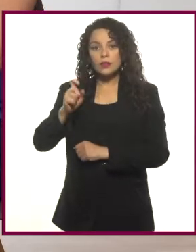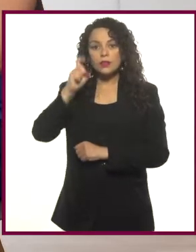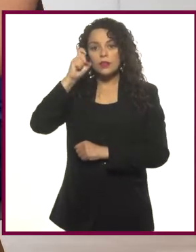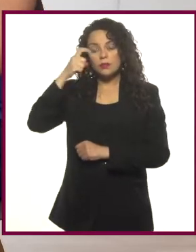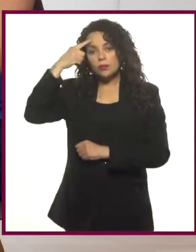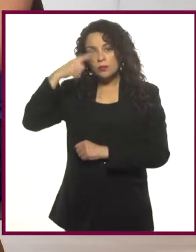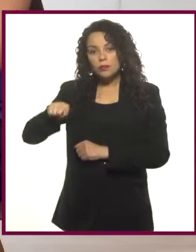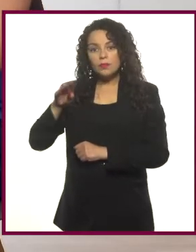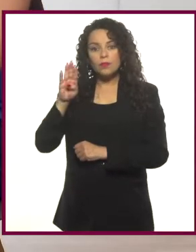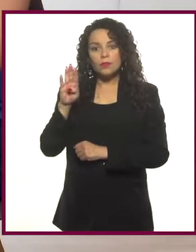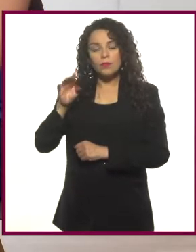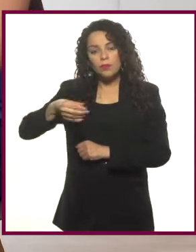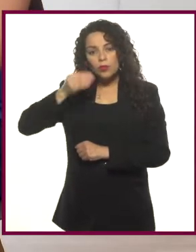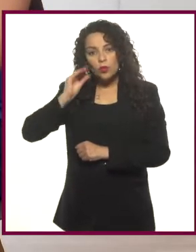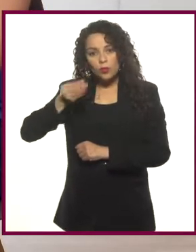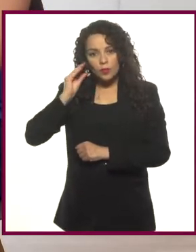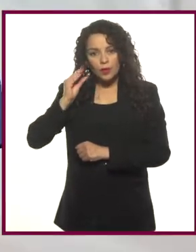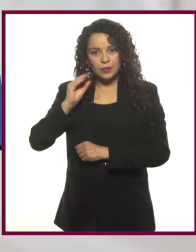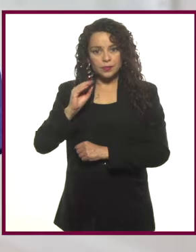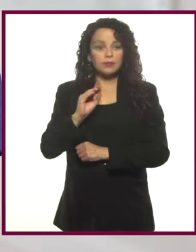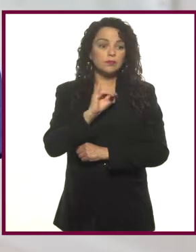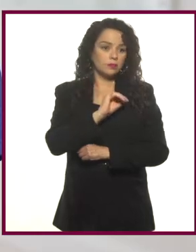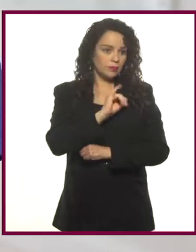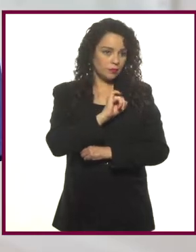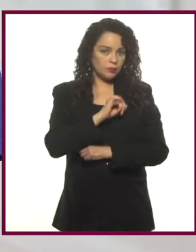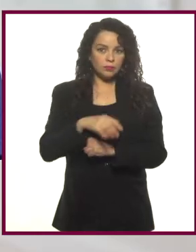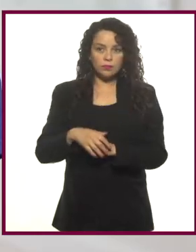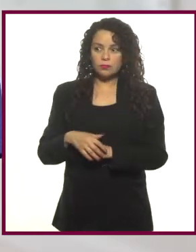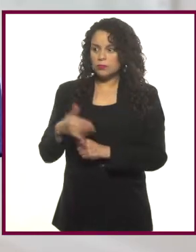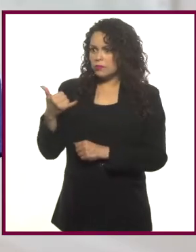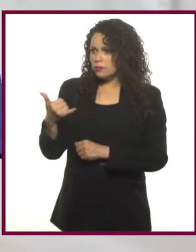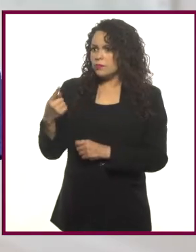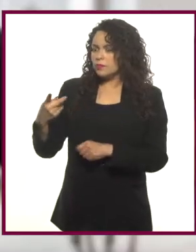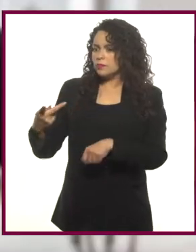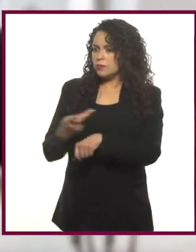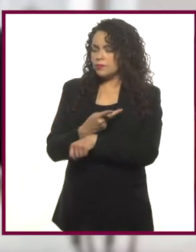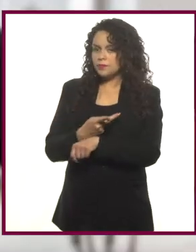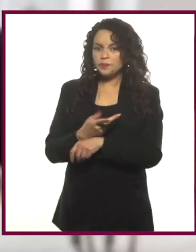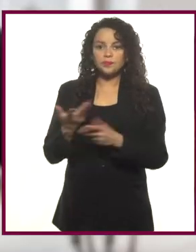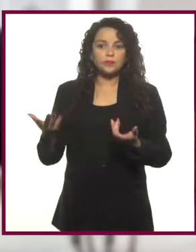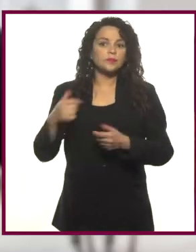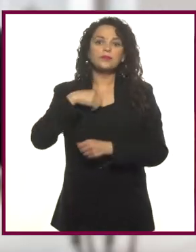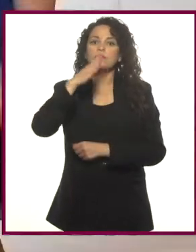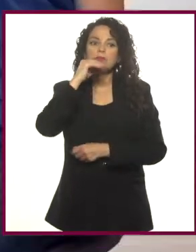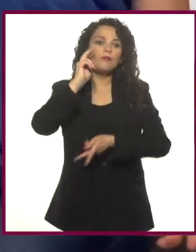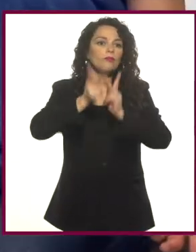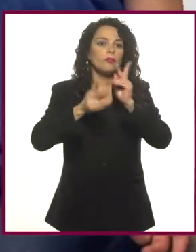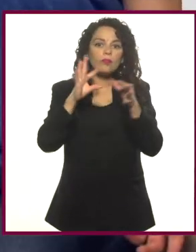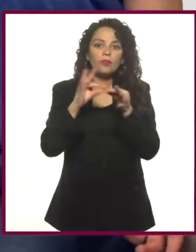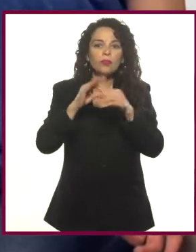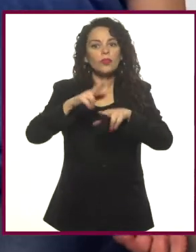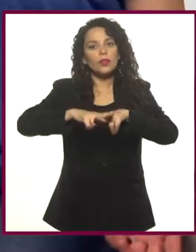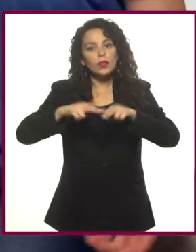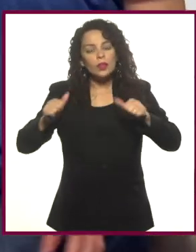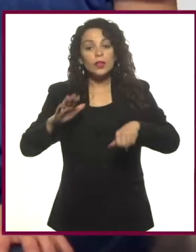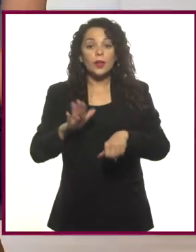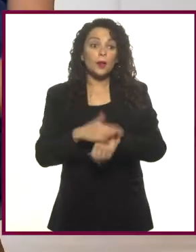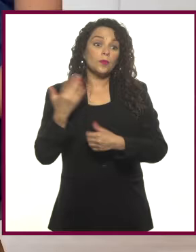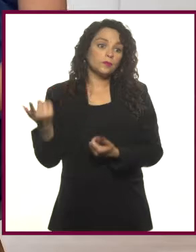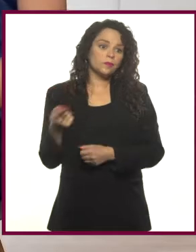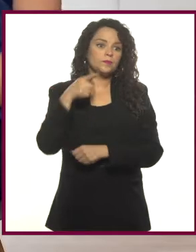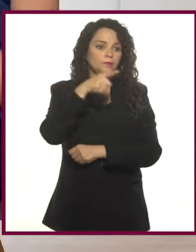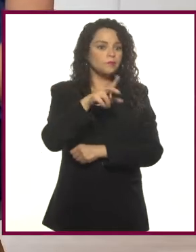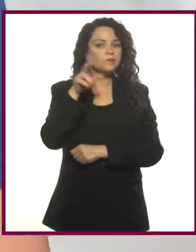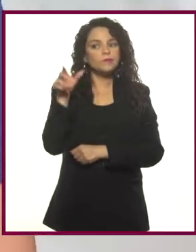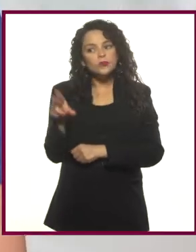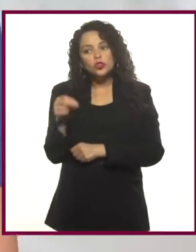tenía de los bebederos de aves? ¿Sí? Y, ¿Y qué pasó con los bebederos? pues que no pude contarte nada,